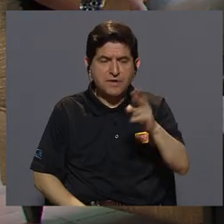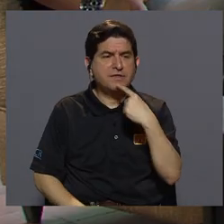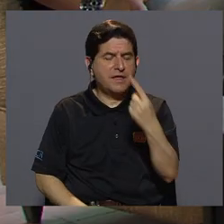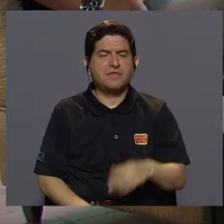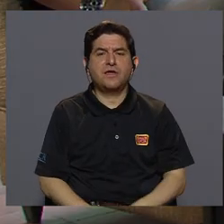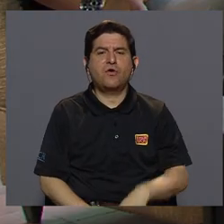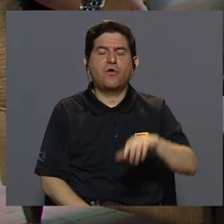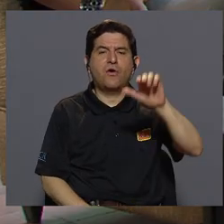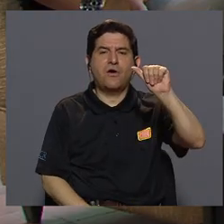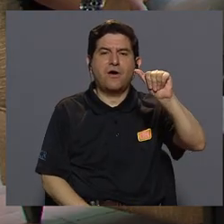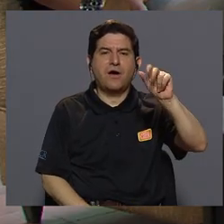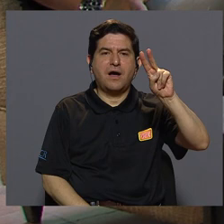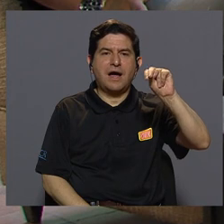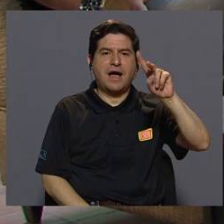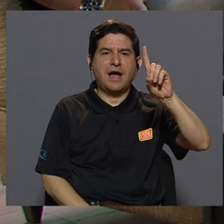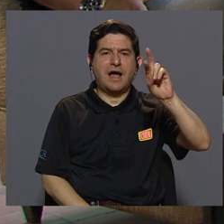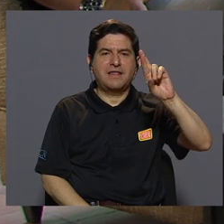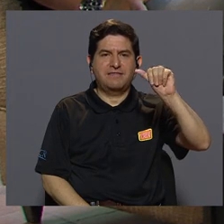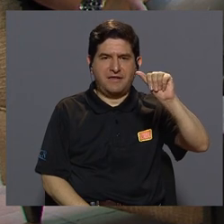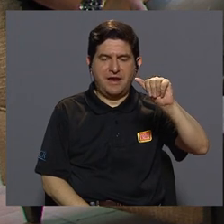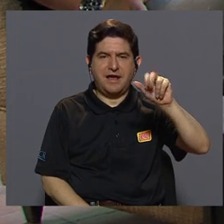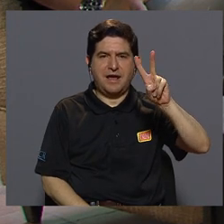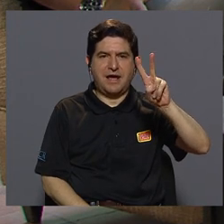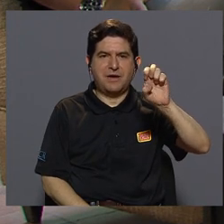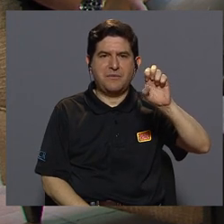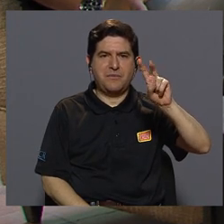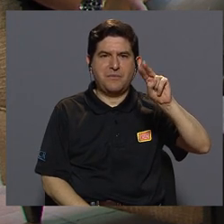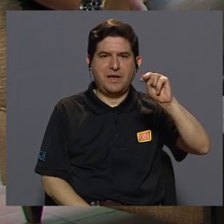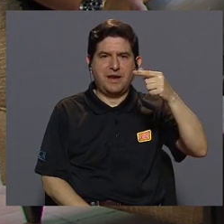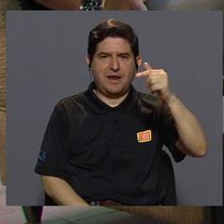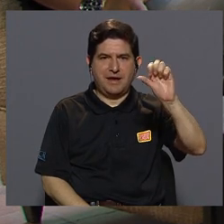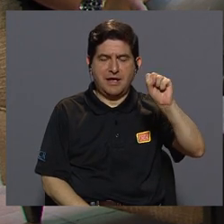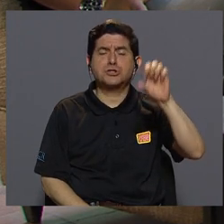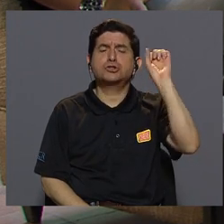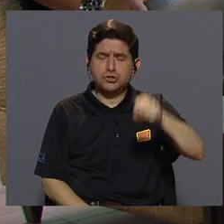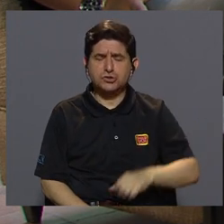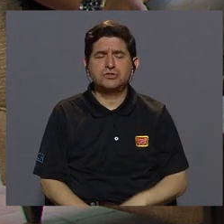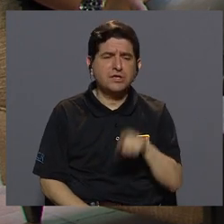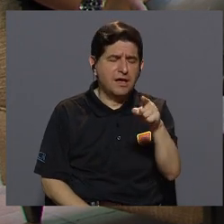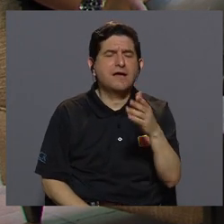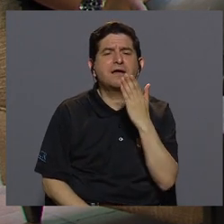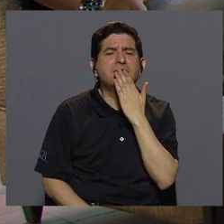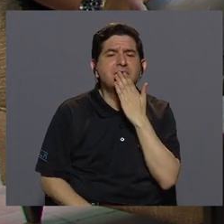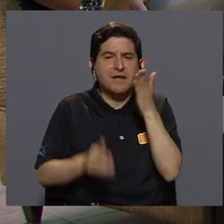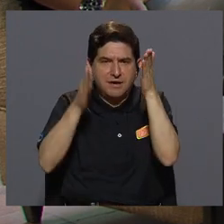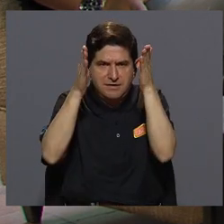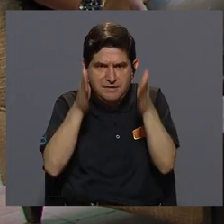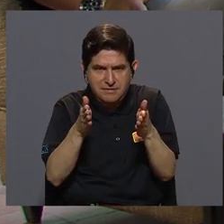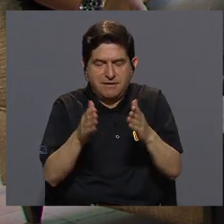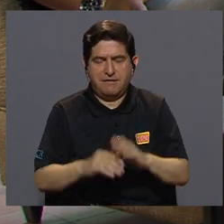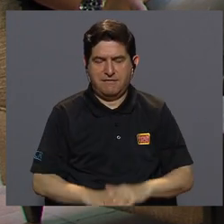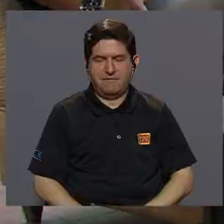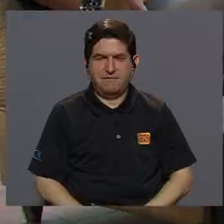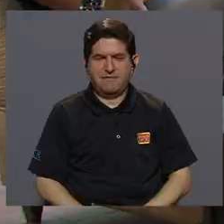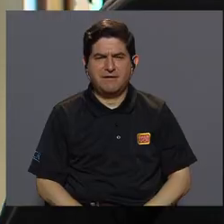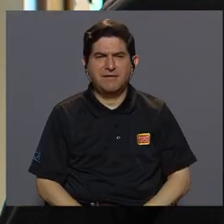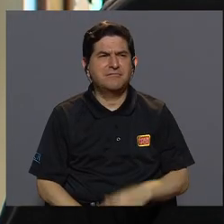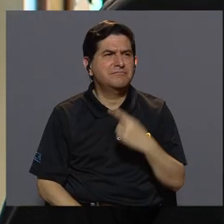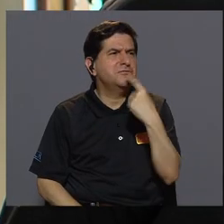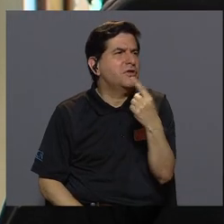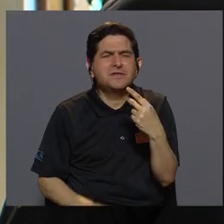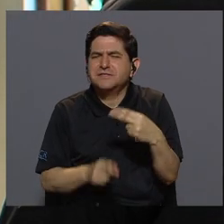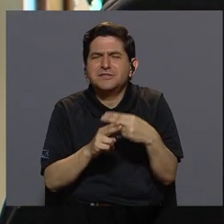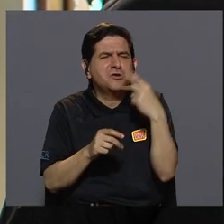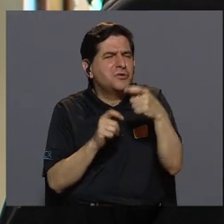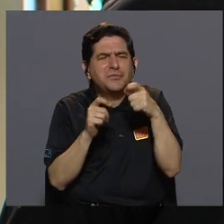ahí me refiero a Andrea Venegas. Andrea Venegas, exactamente, que era una india, una aborigen, no sé cómo